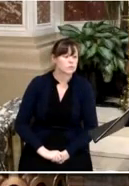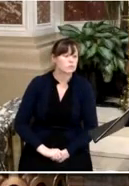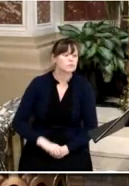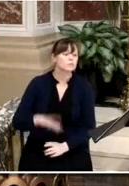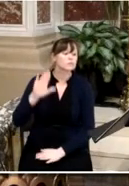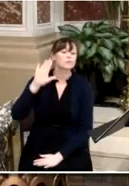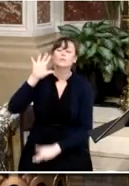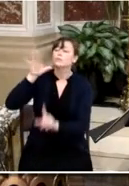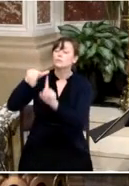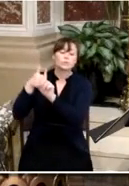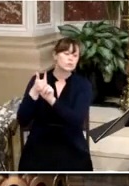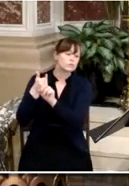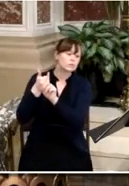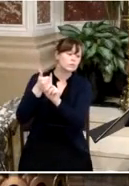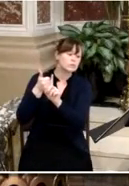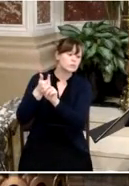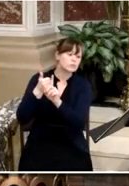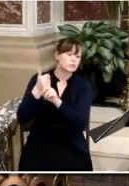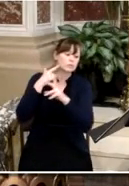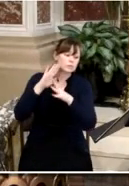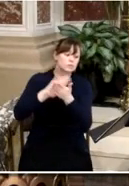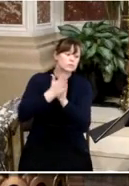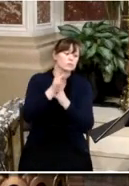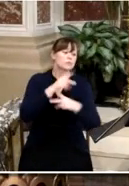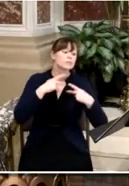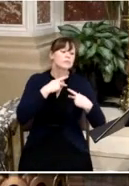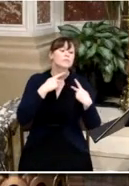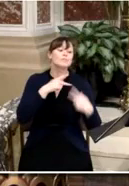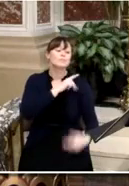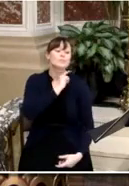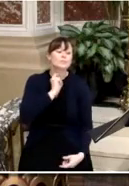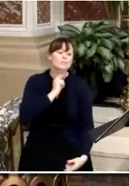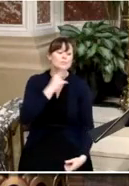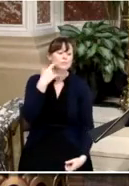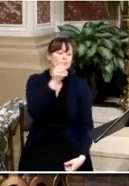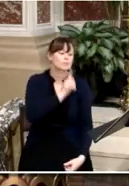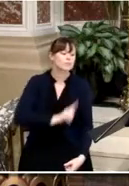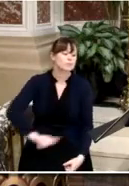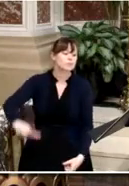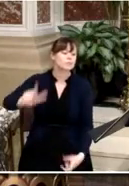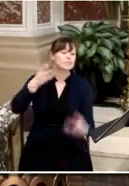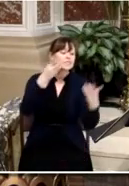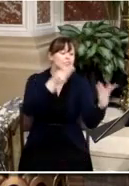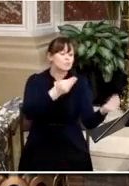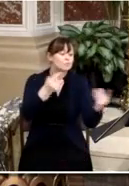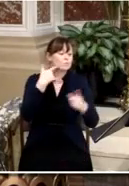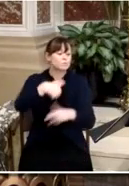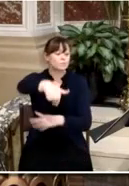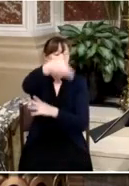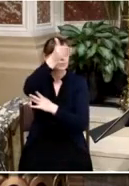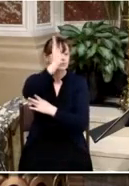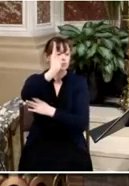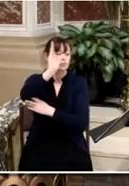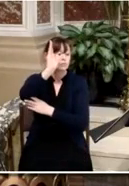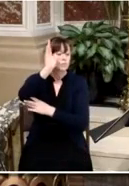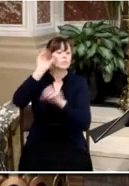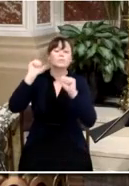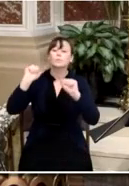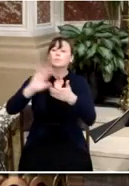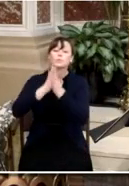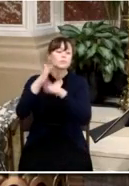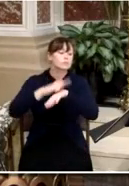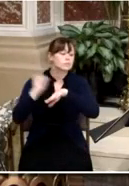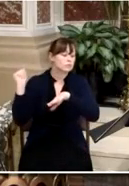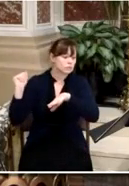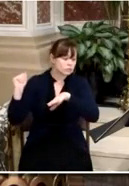Esto dice el Señor: yo les daré su recompensa fielmente, y haré con